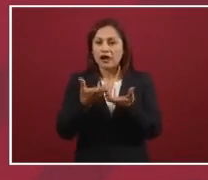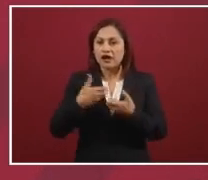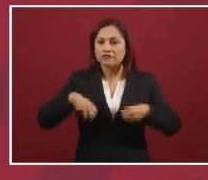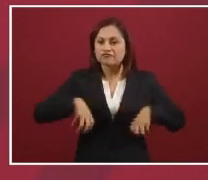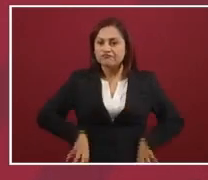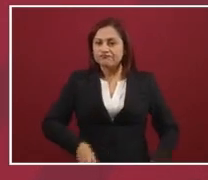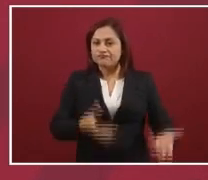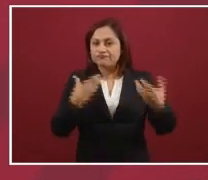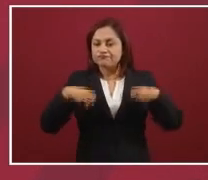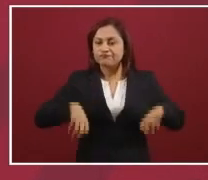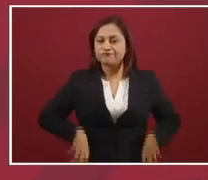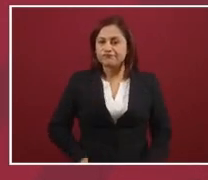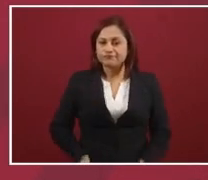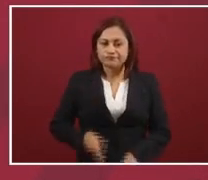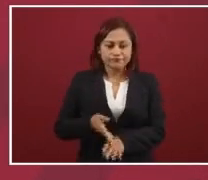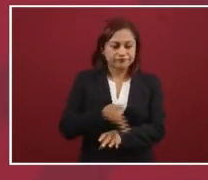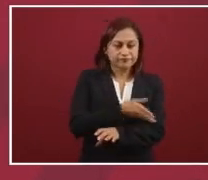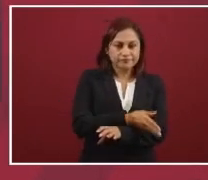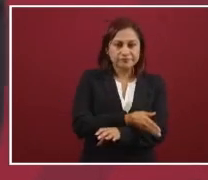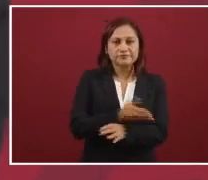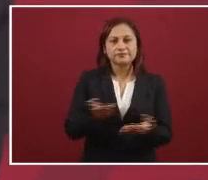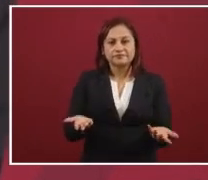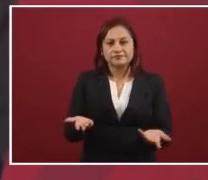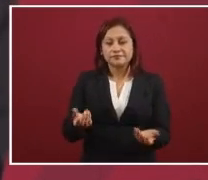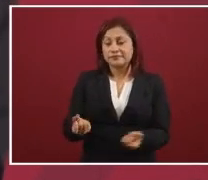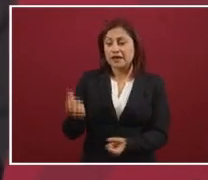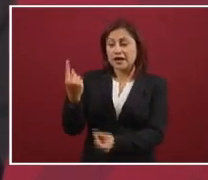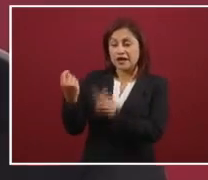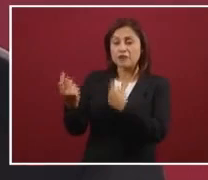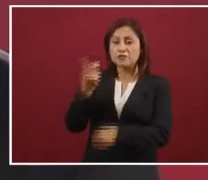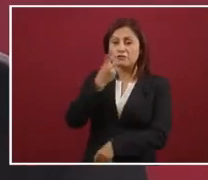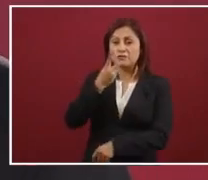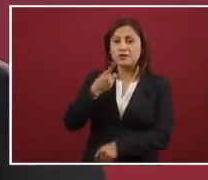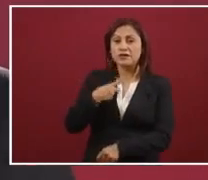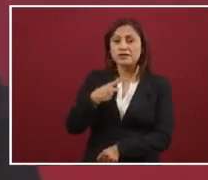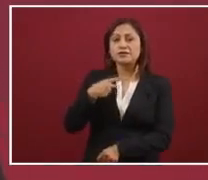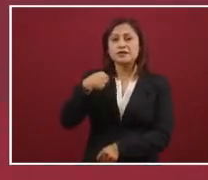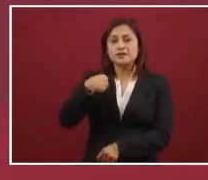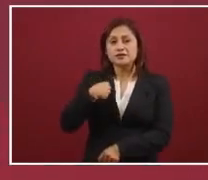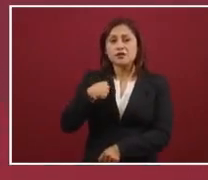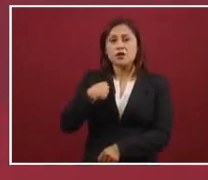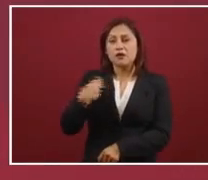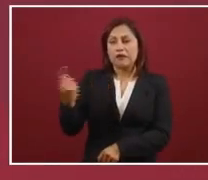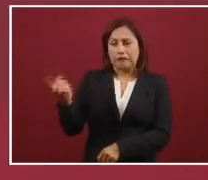Me dicen, es que insistes mucho en lo del neoliberalismo. Sí,